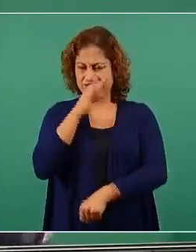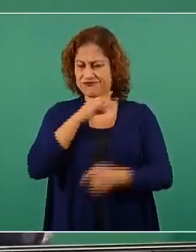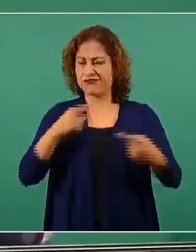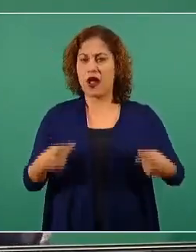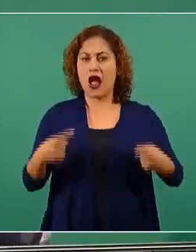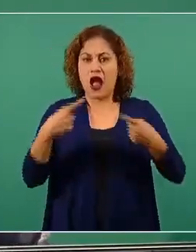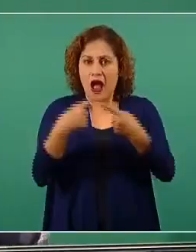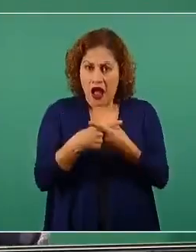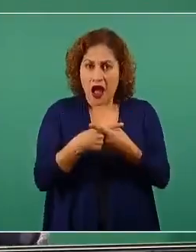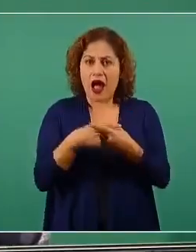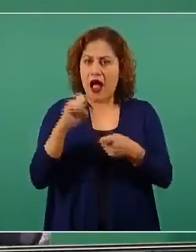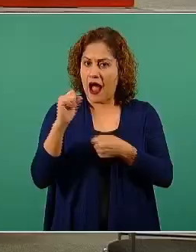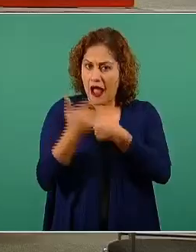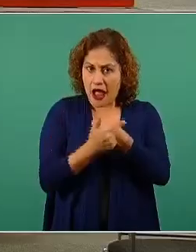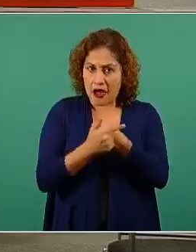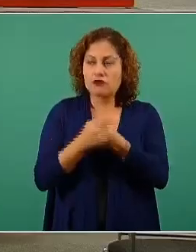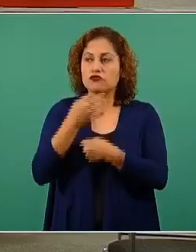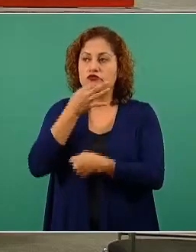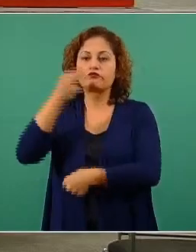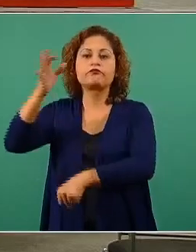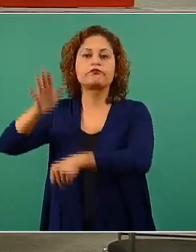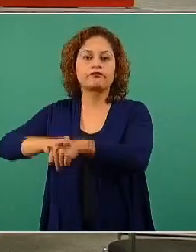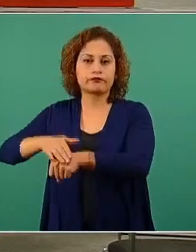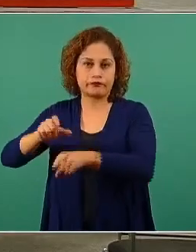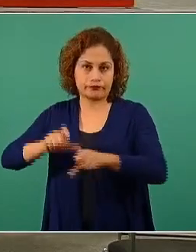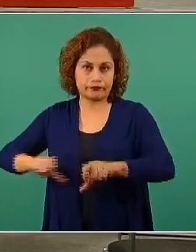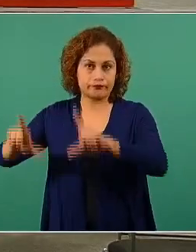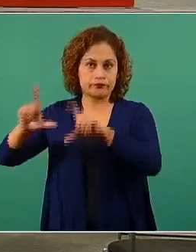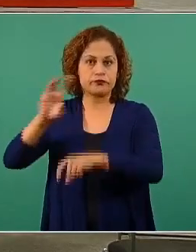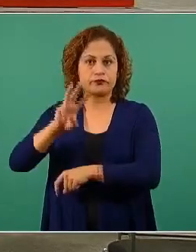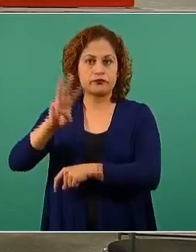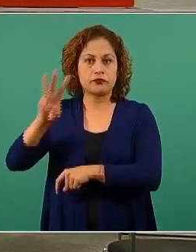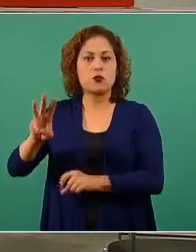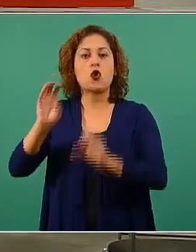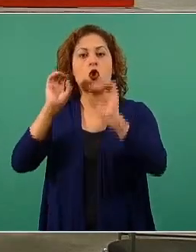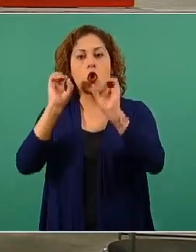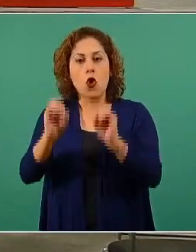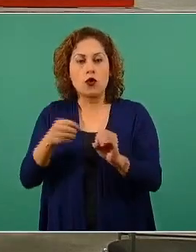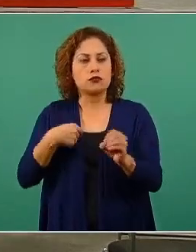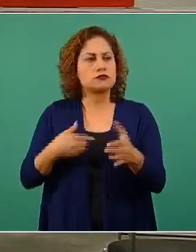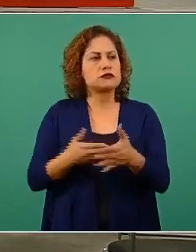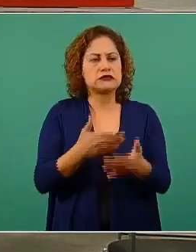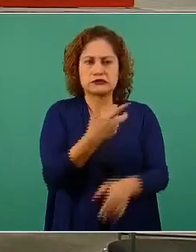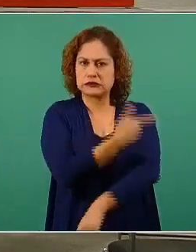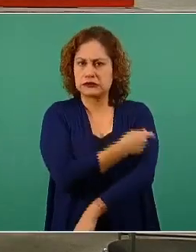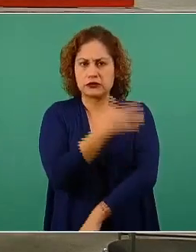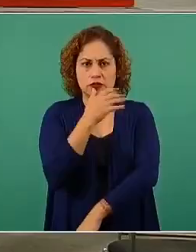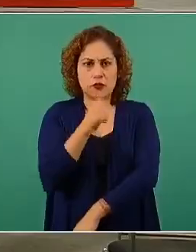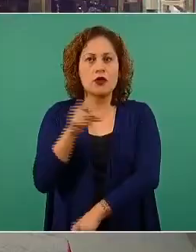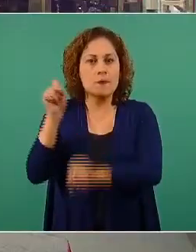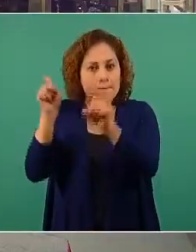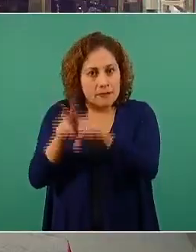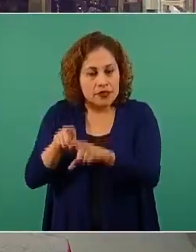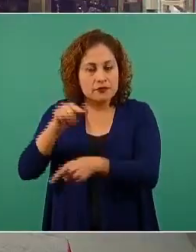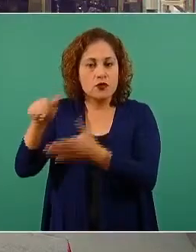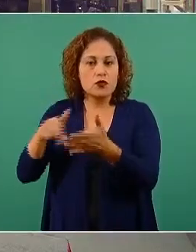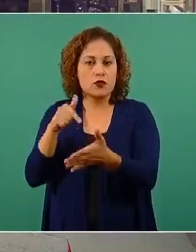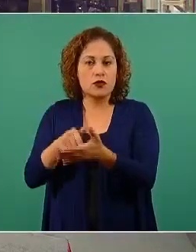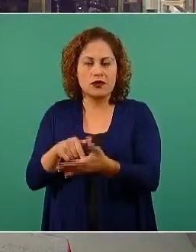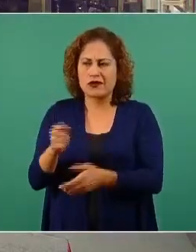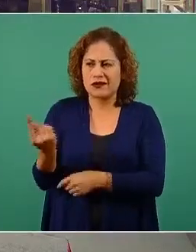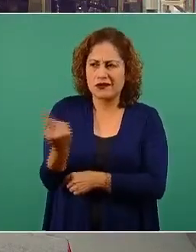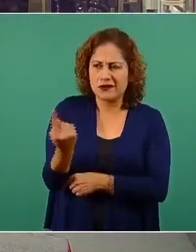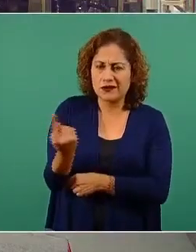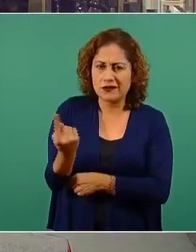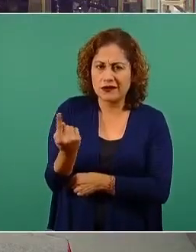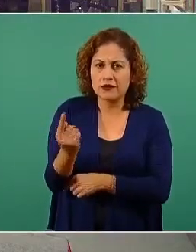situaciones varias sobre retos de acceso a la vacuna. ¿Mande? Pero hoy le vamos a